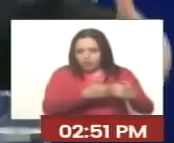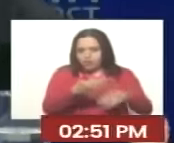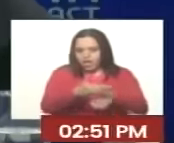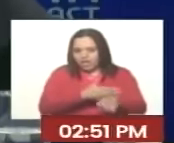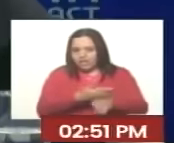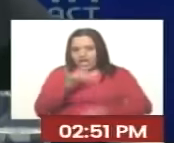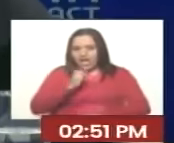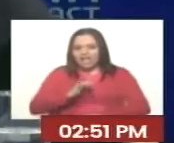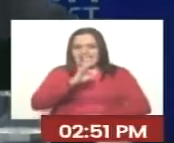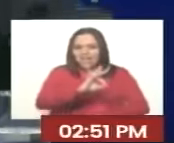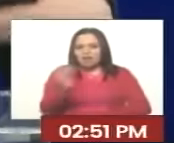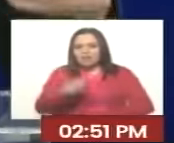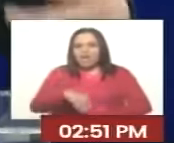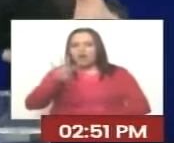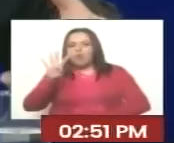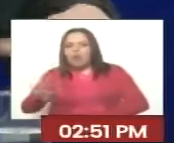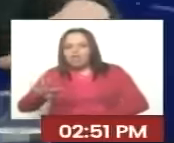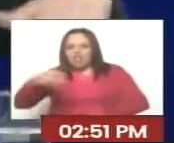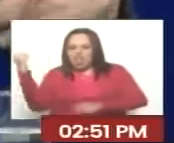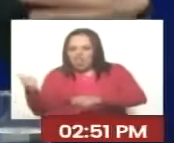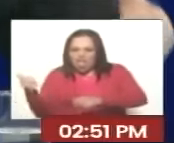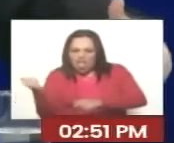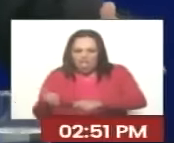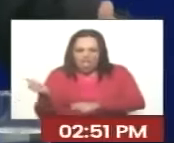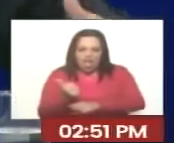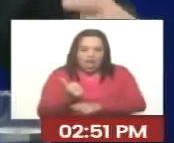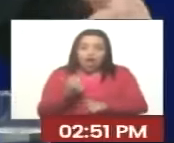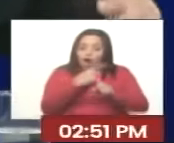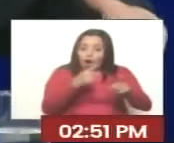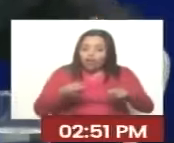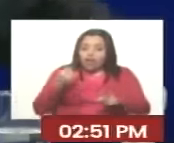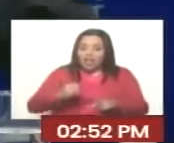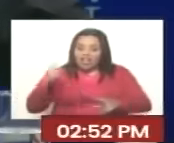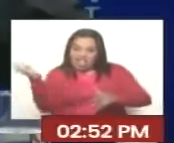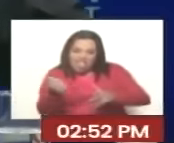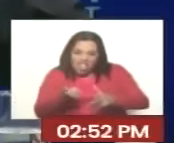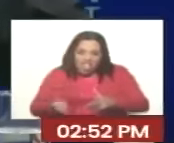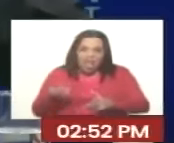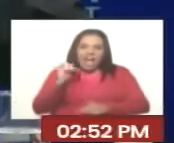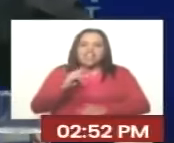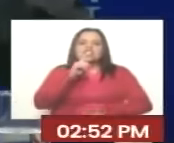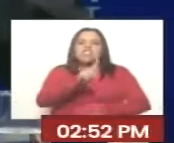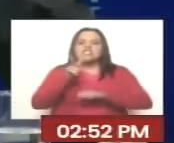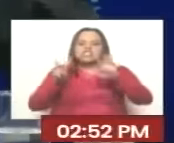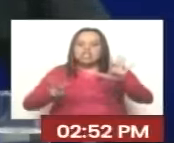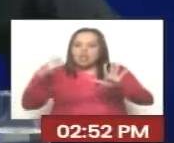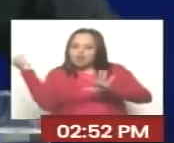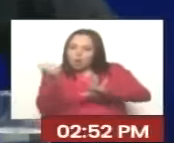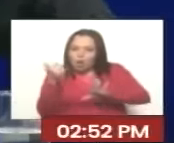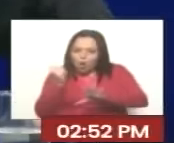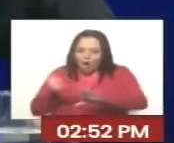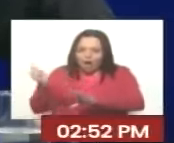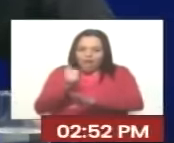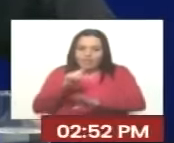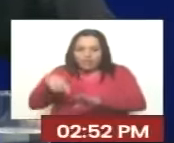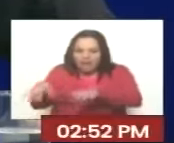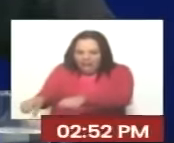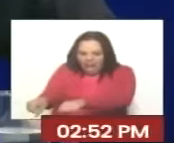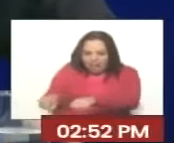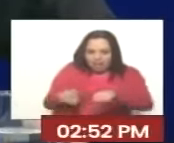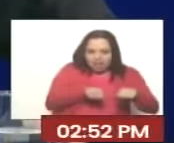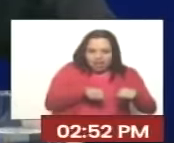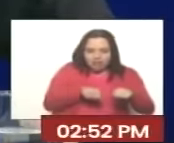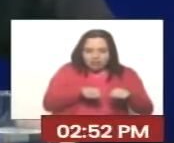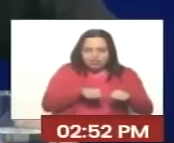da 4 puñaladas. Los otros dan las restantes 10, termina con 17 puñaladas. Lo arrastraron, ellos